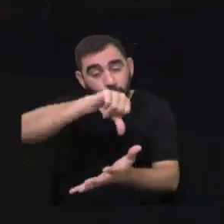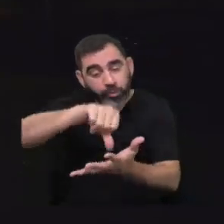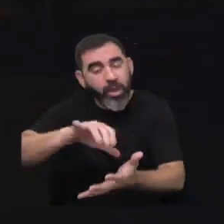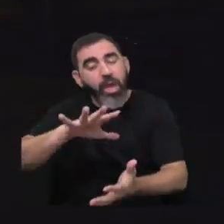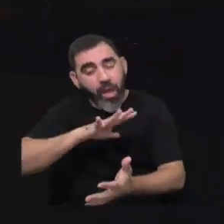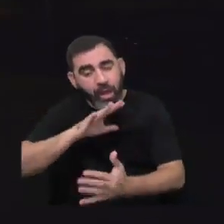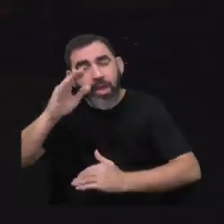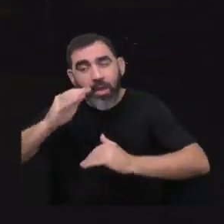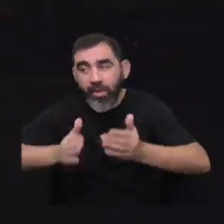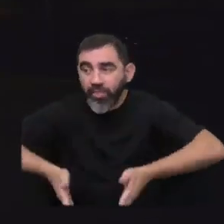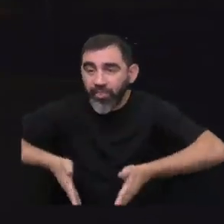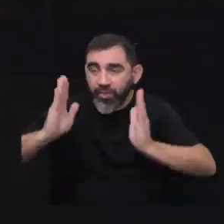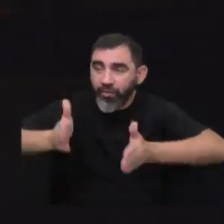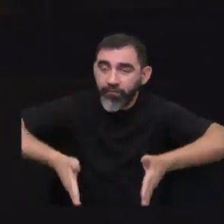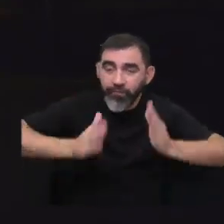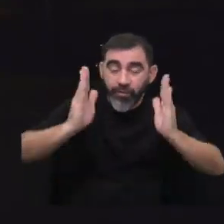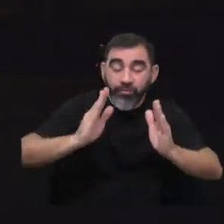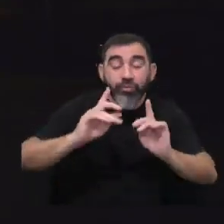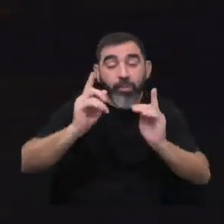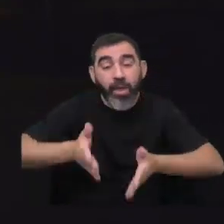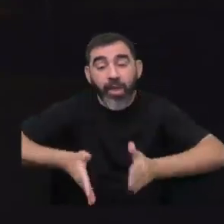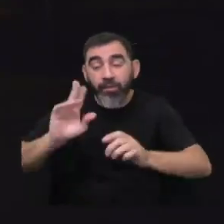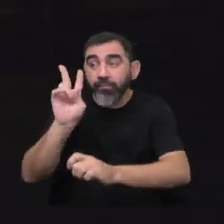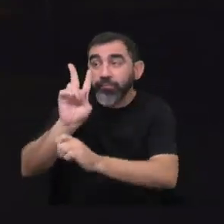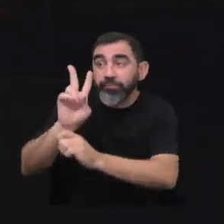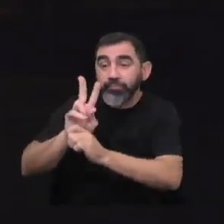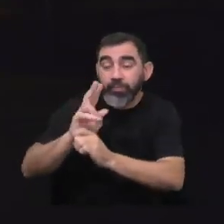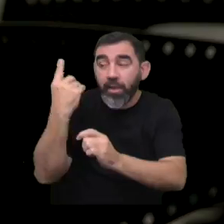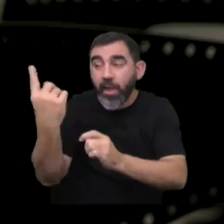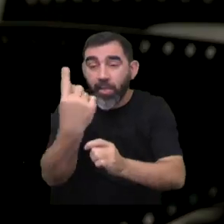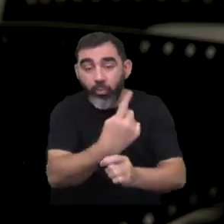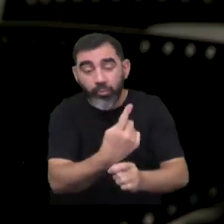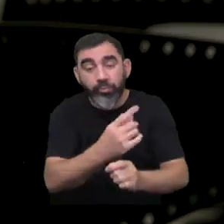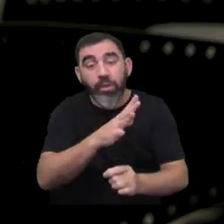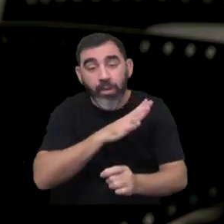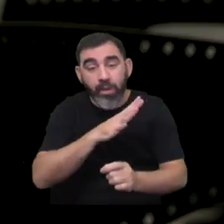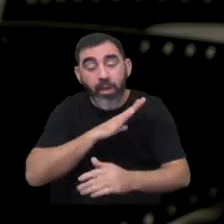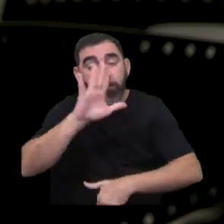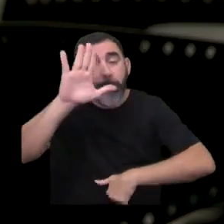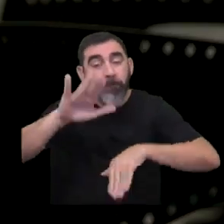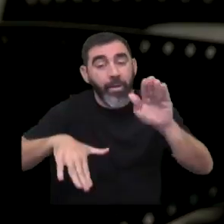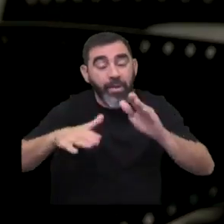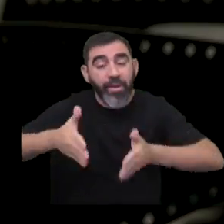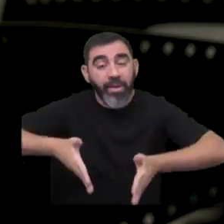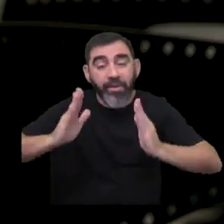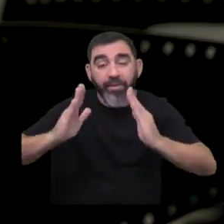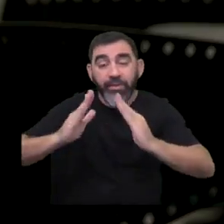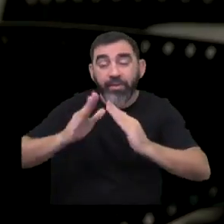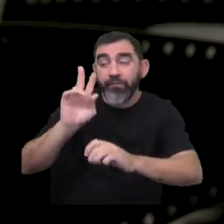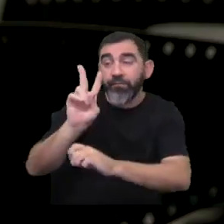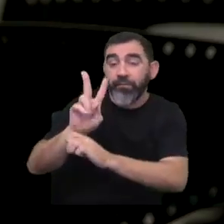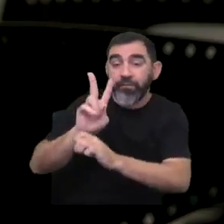más edificios, hay edificios que de alguna manera se apantallan unos a otros, hay mayor cantidad de edificios protegidos, aunque